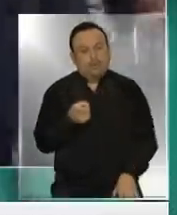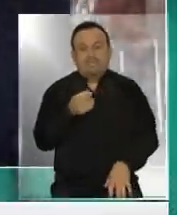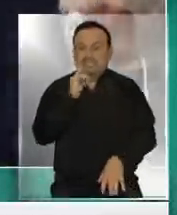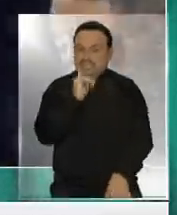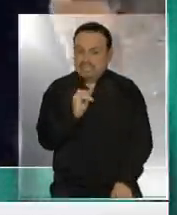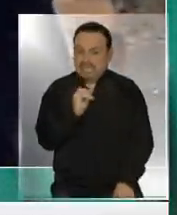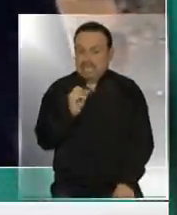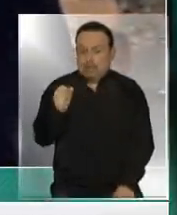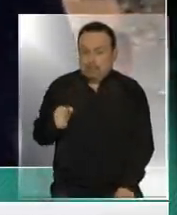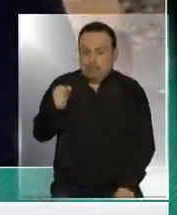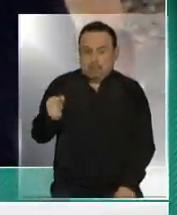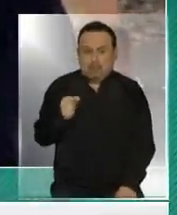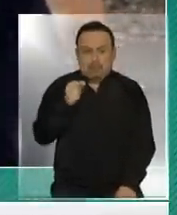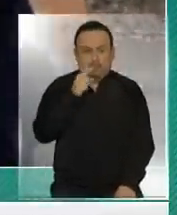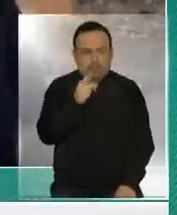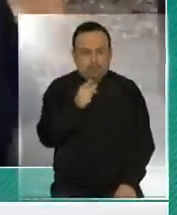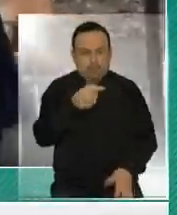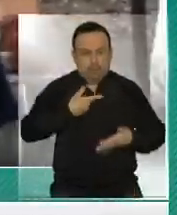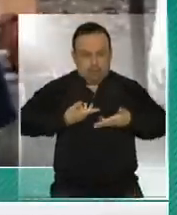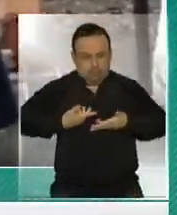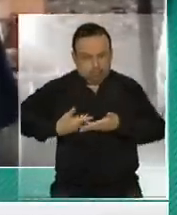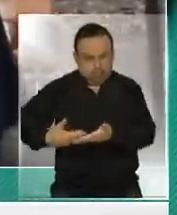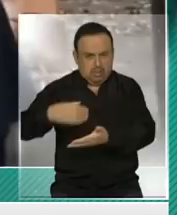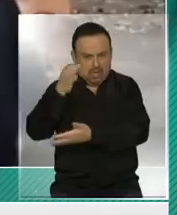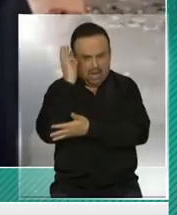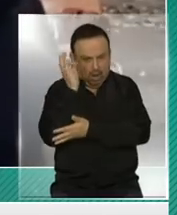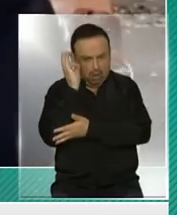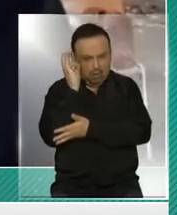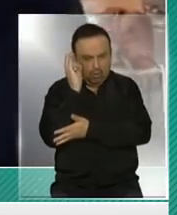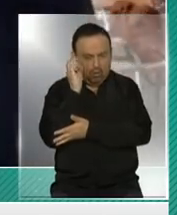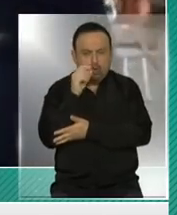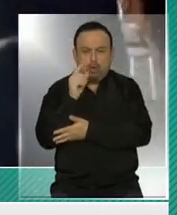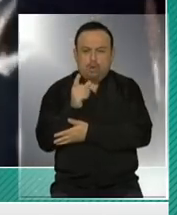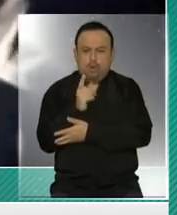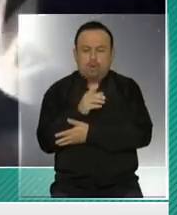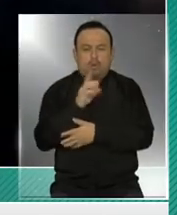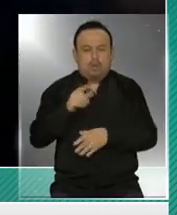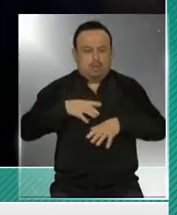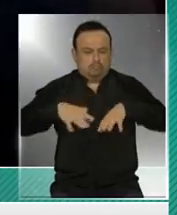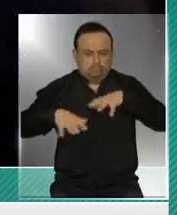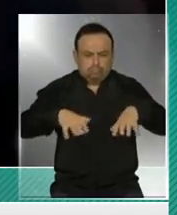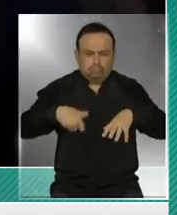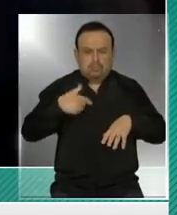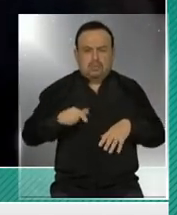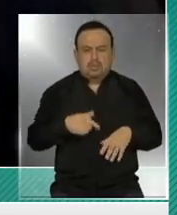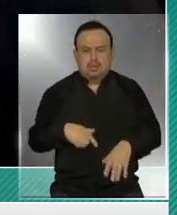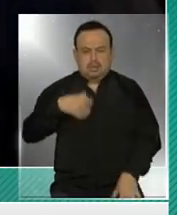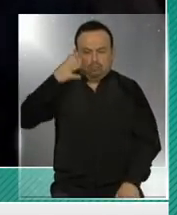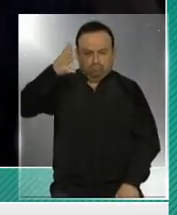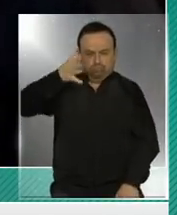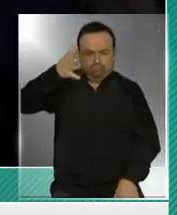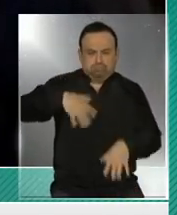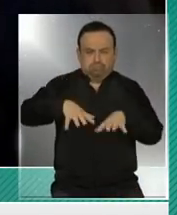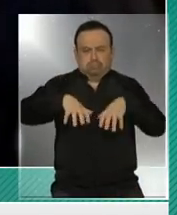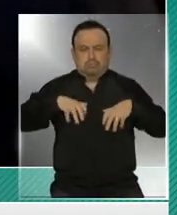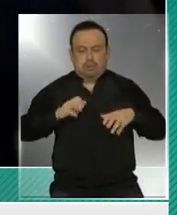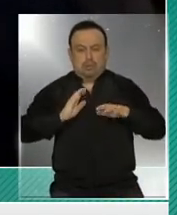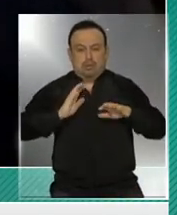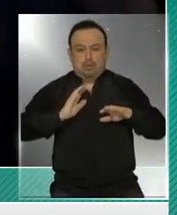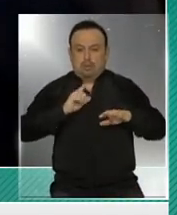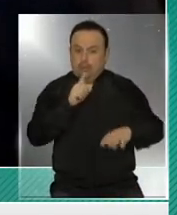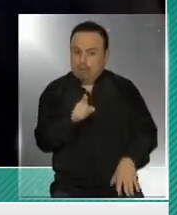pastor que a usted le invita a un culto que sigue realizando cultos actividades seminarios o fiestas religiosas